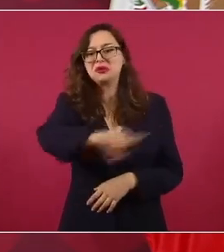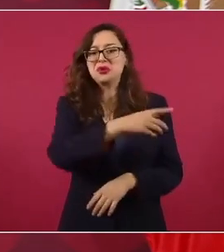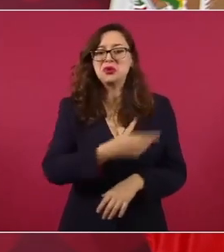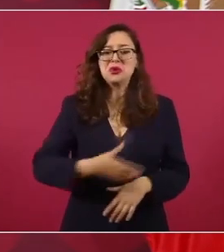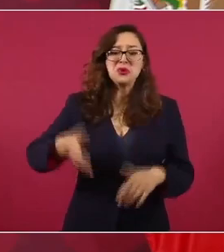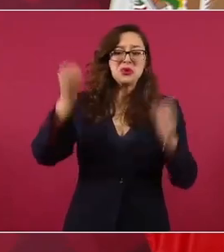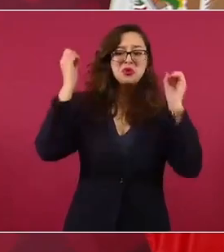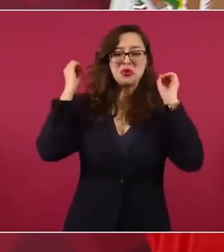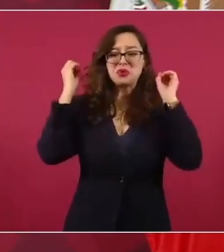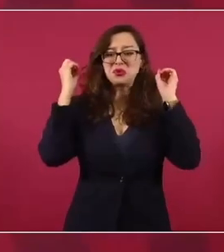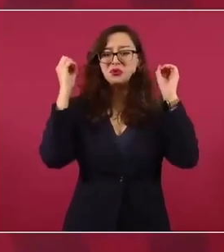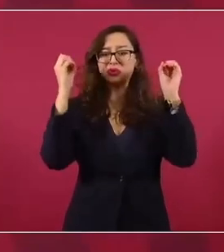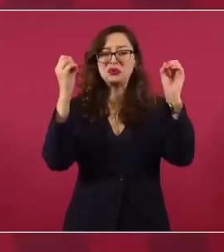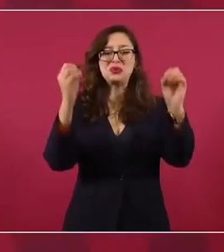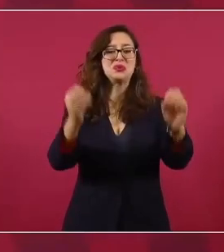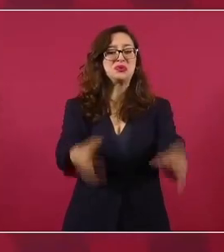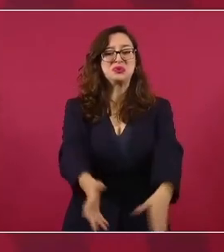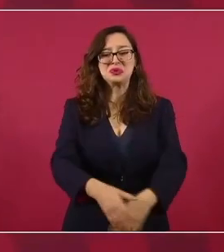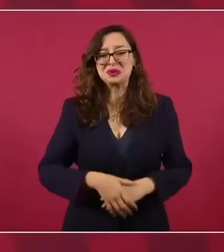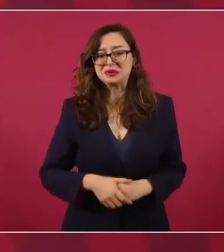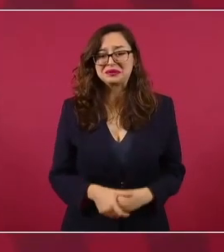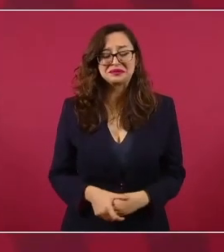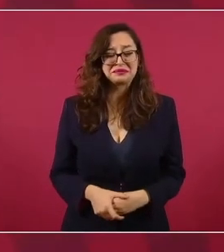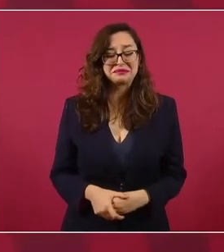Muchísimo tiempo, muchos de ellos.